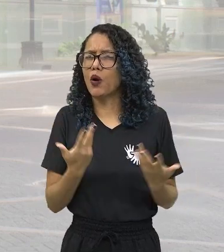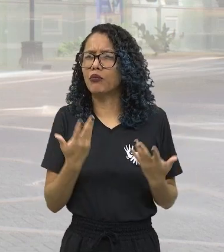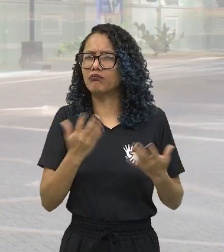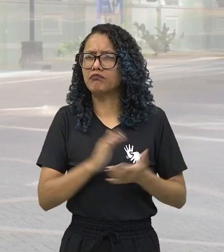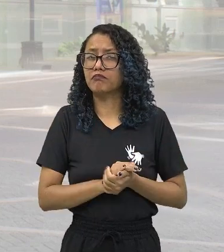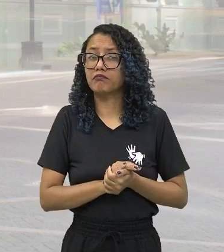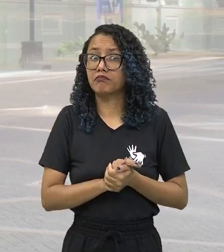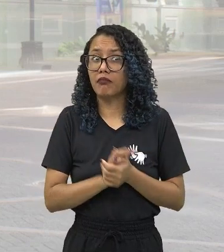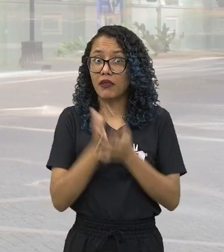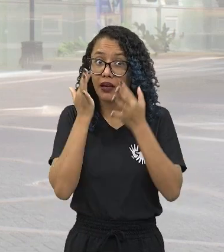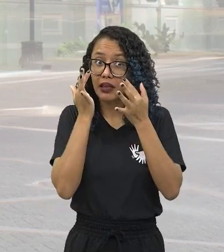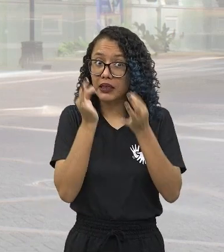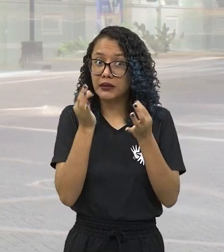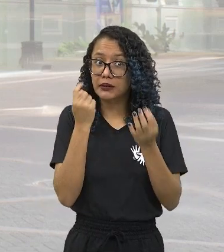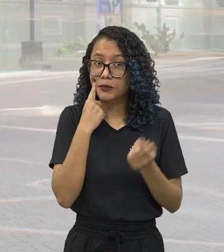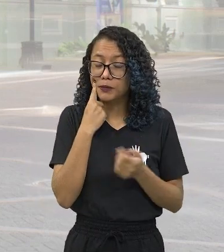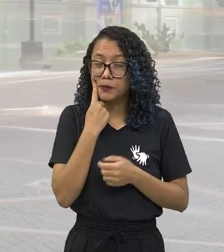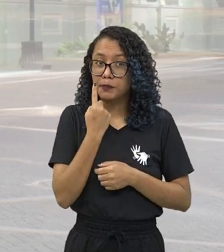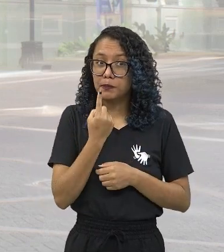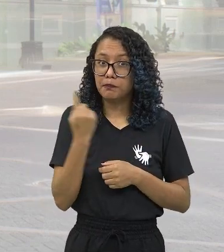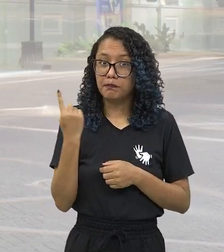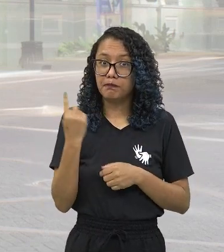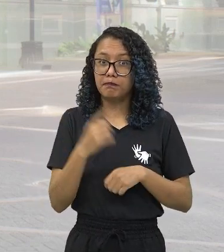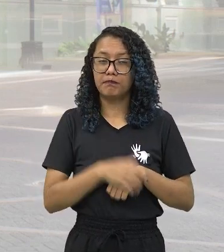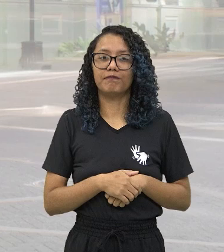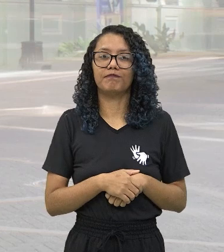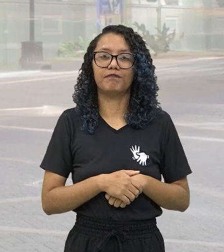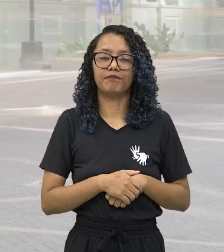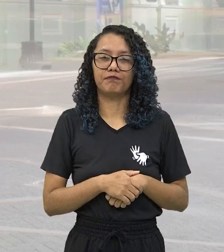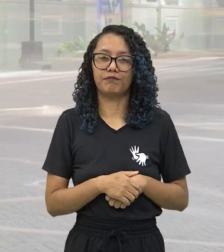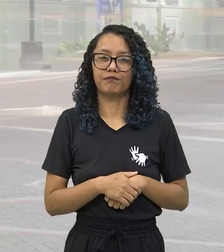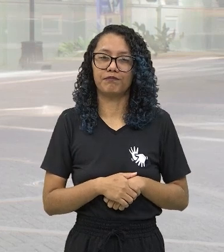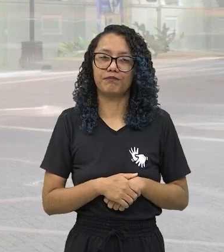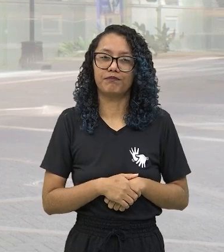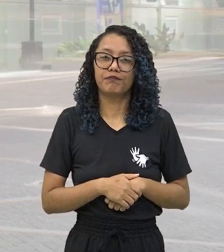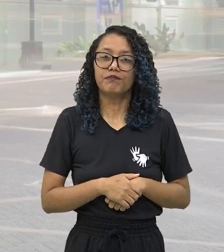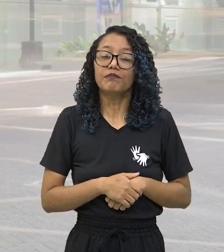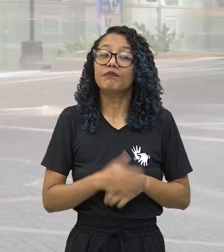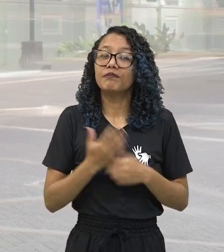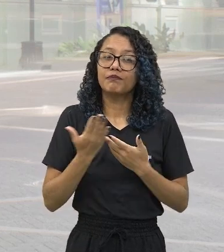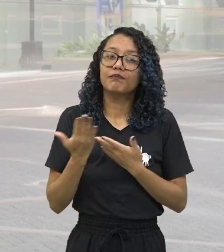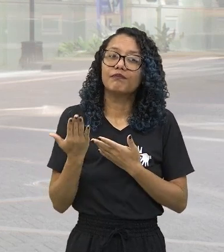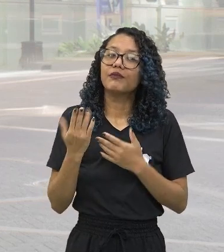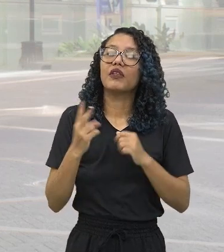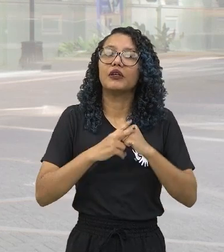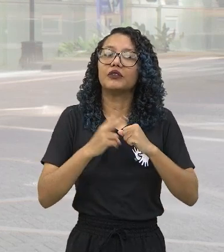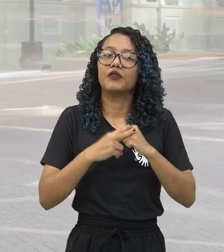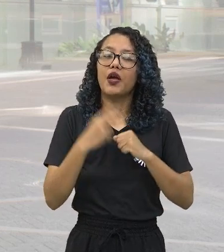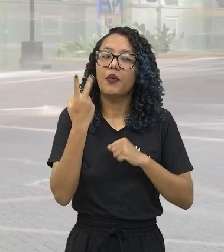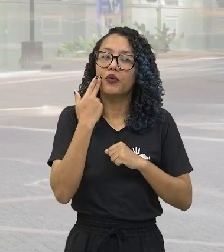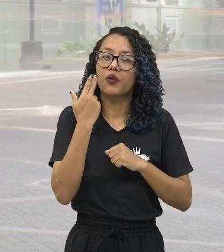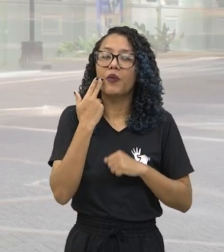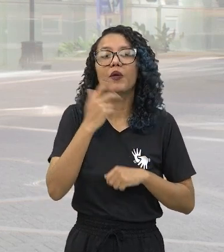los verbos. Muy bien. Aquí está de los verbos